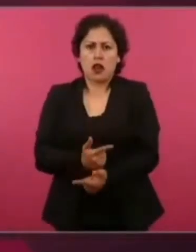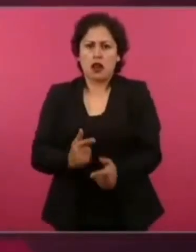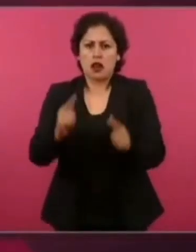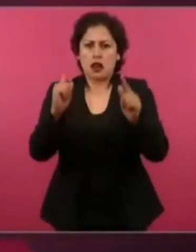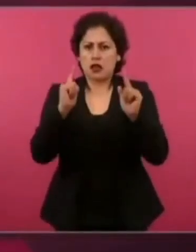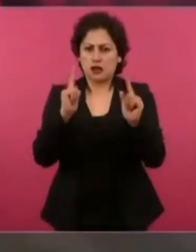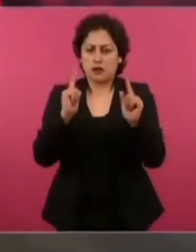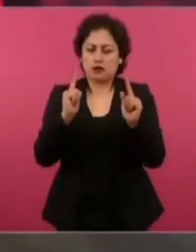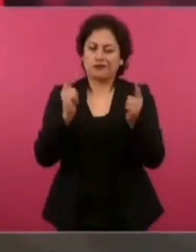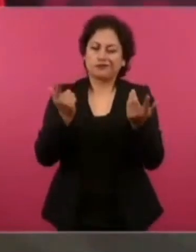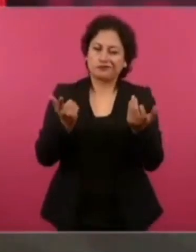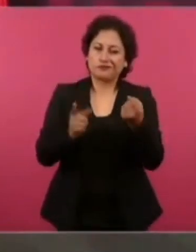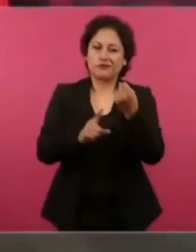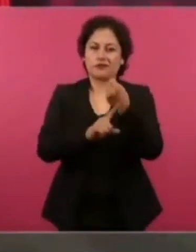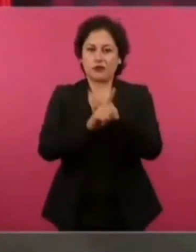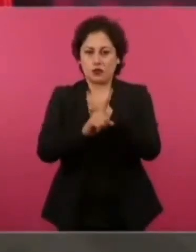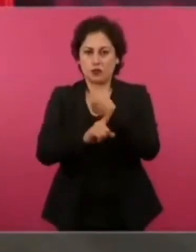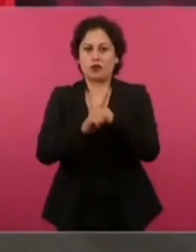pudiese avanzar